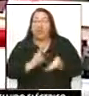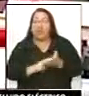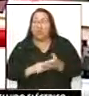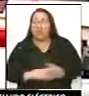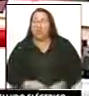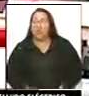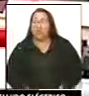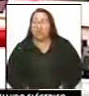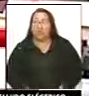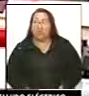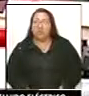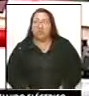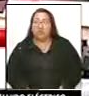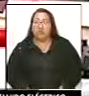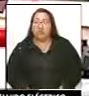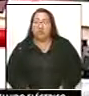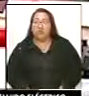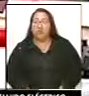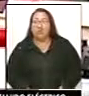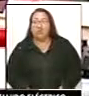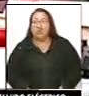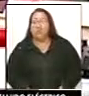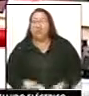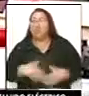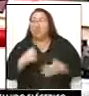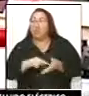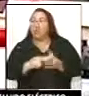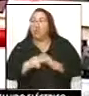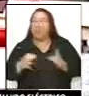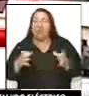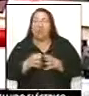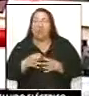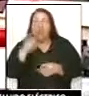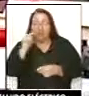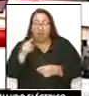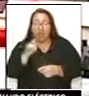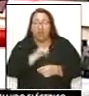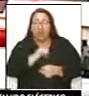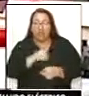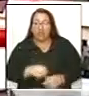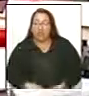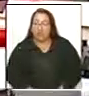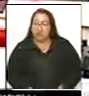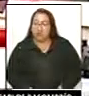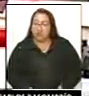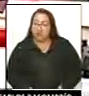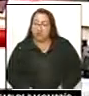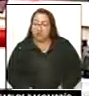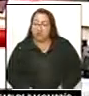Toda vez que puede ser, al menos para el ente